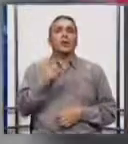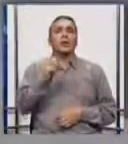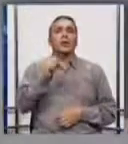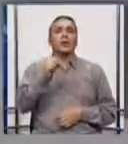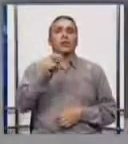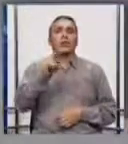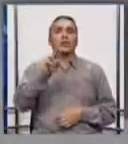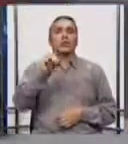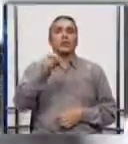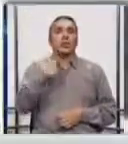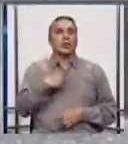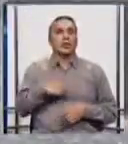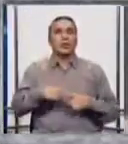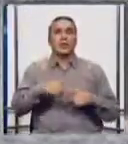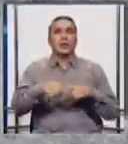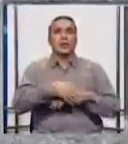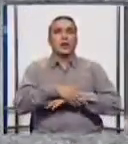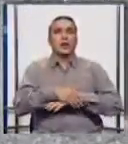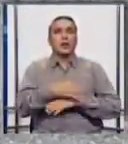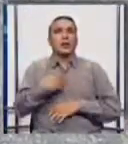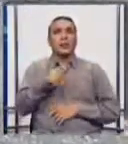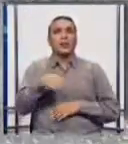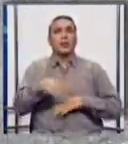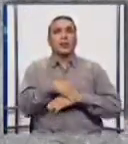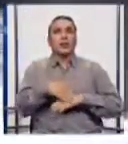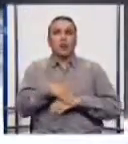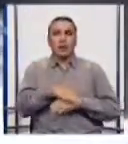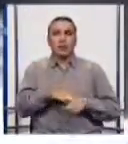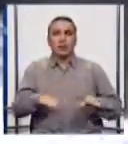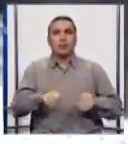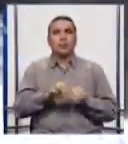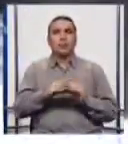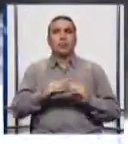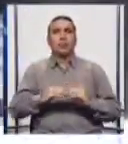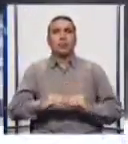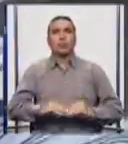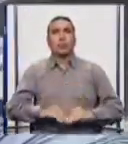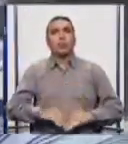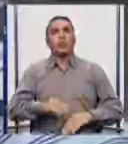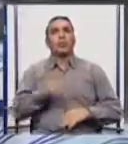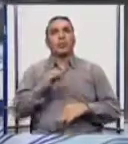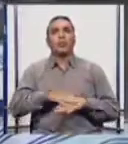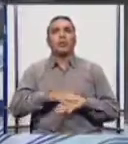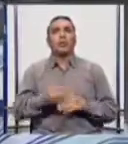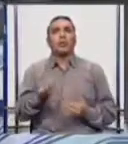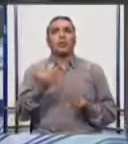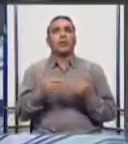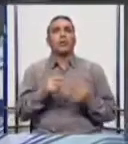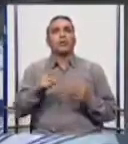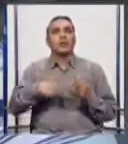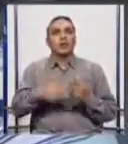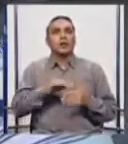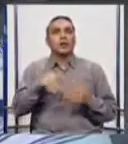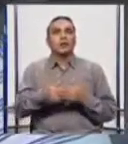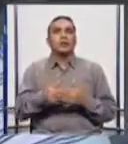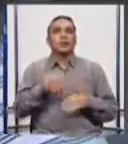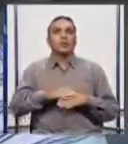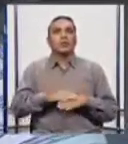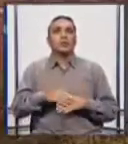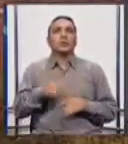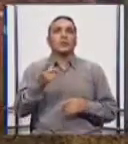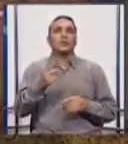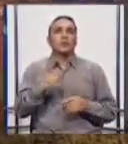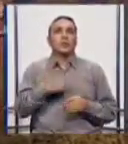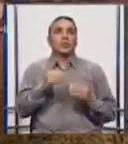ocasionan que en varias calles de la ciudad el asfalto se deteriore totalmente deterioradas la suspensión llantas todo todo se